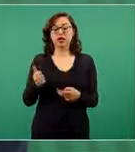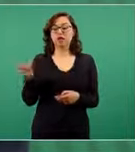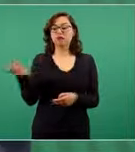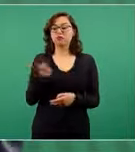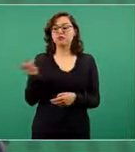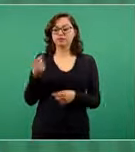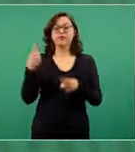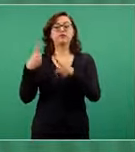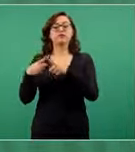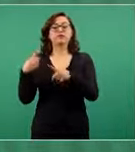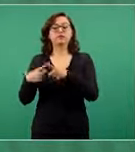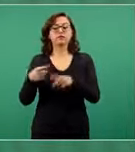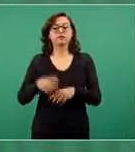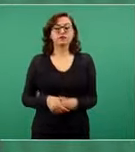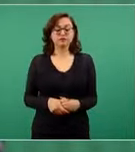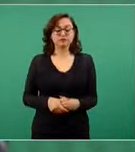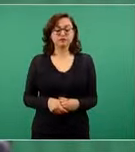el consentido